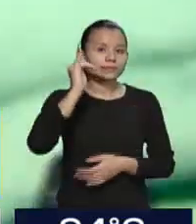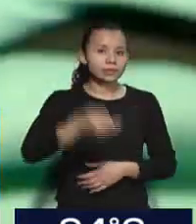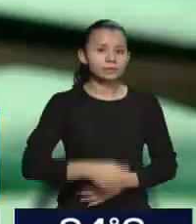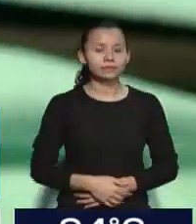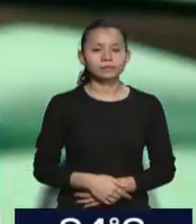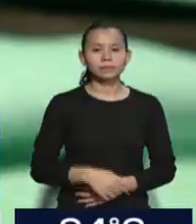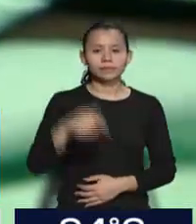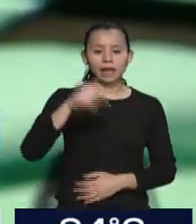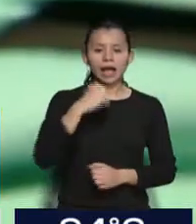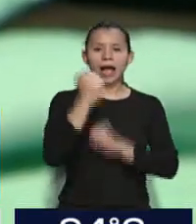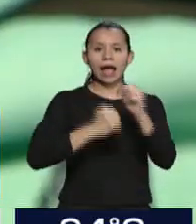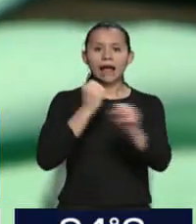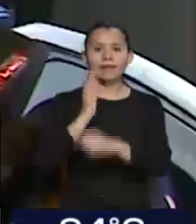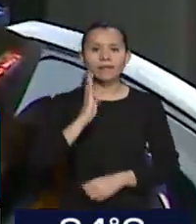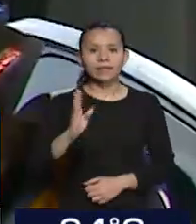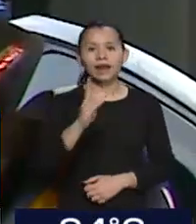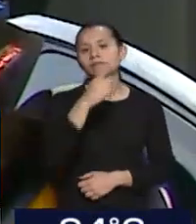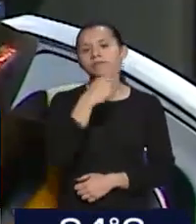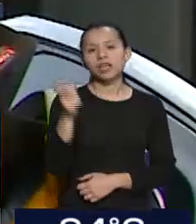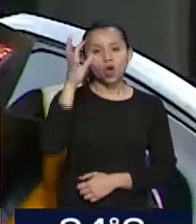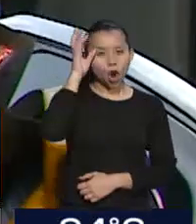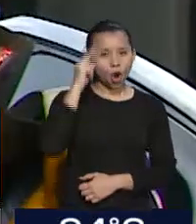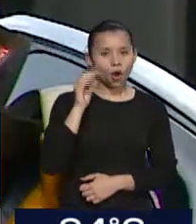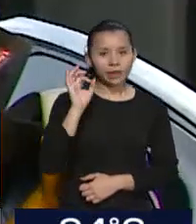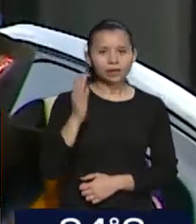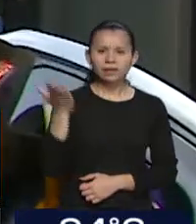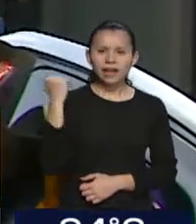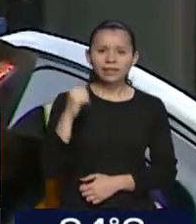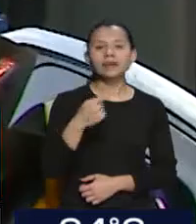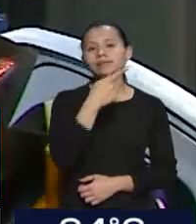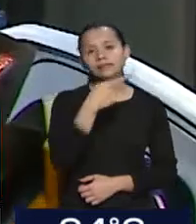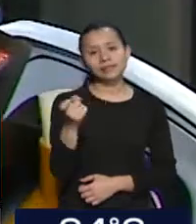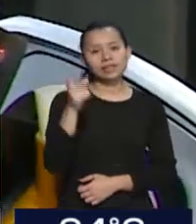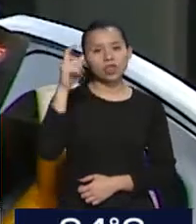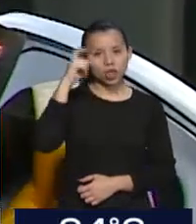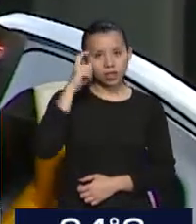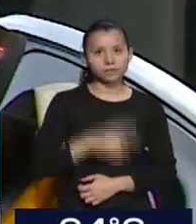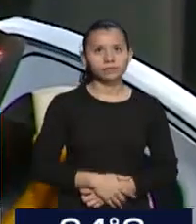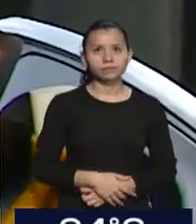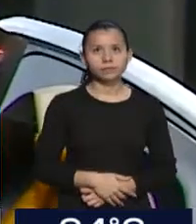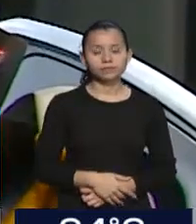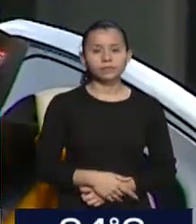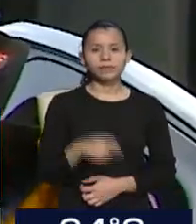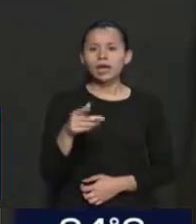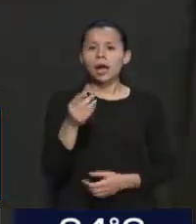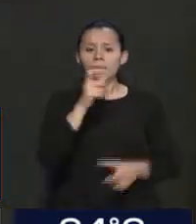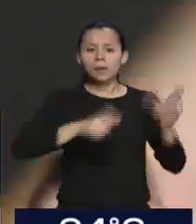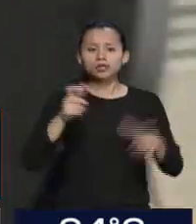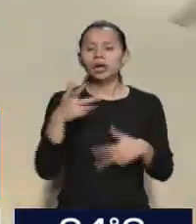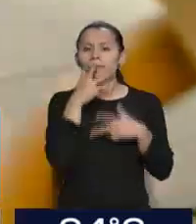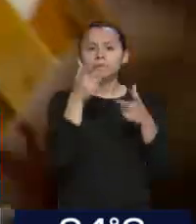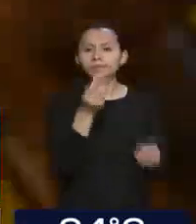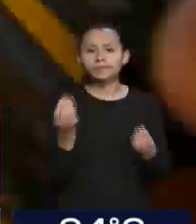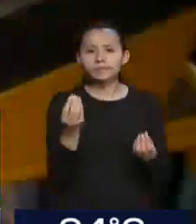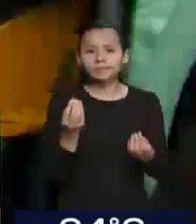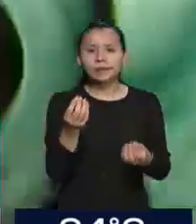190. ¿Cuánto estaba antes? 110. ¿Qué te dijo la gente hoy cuando se subió y le tenías que cobrar esos 80 pesos de más? No